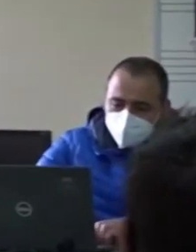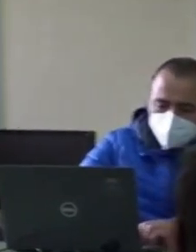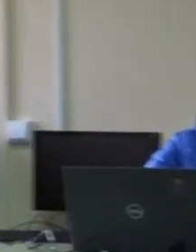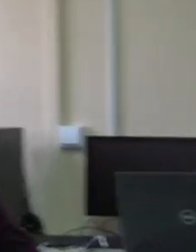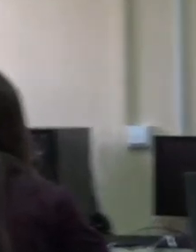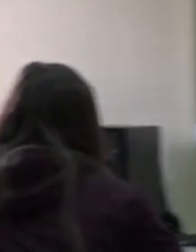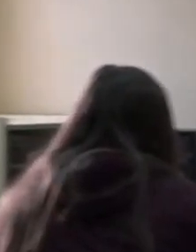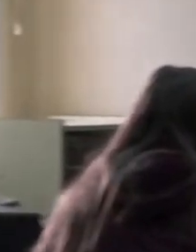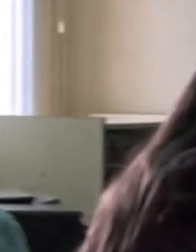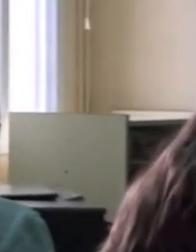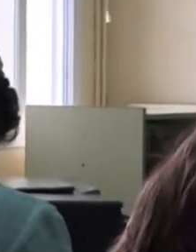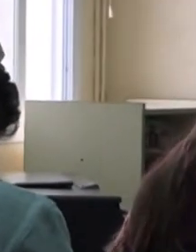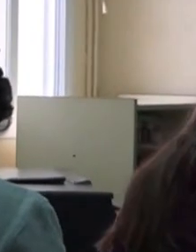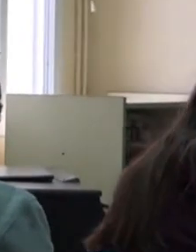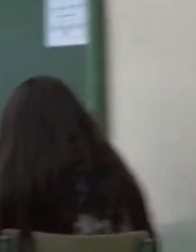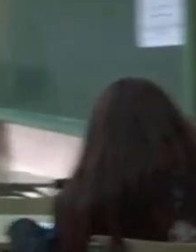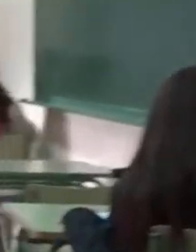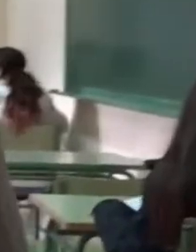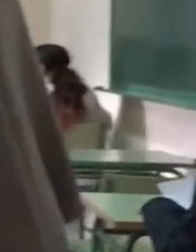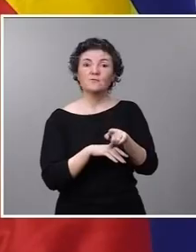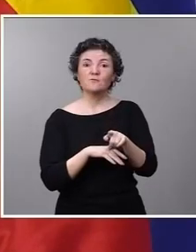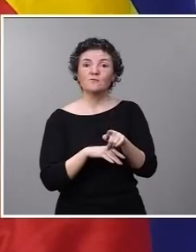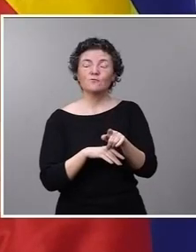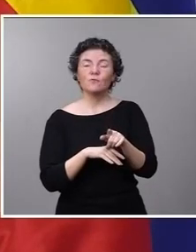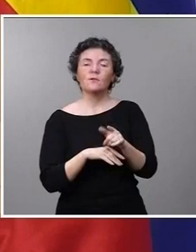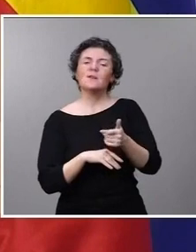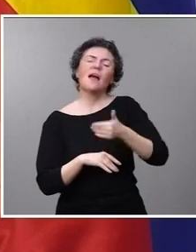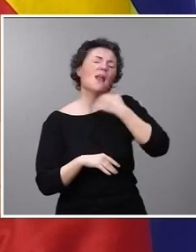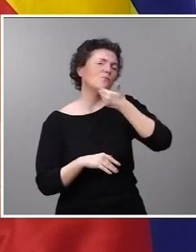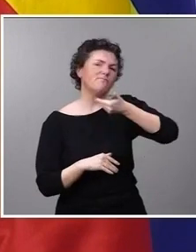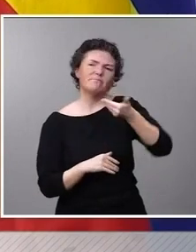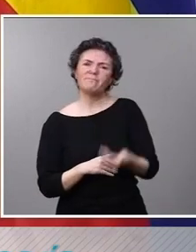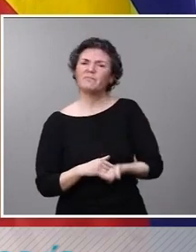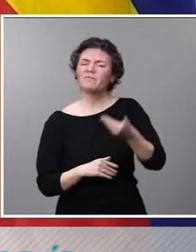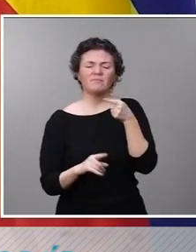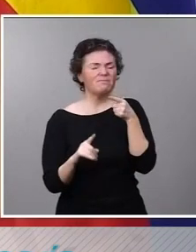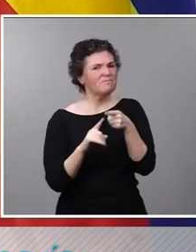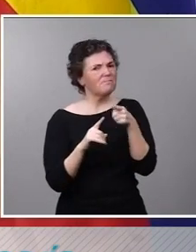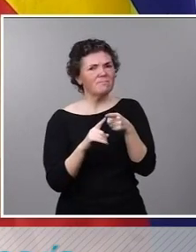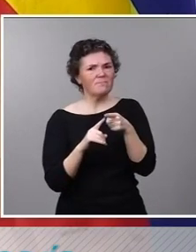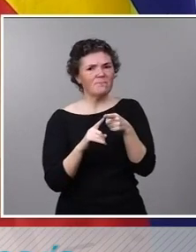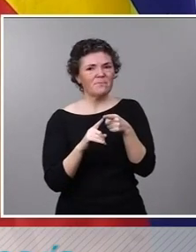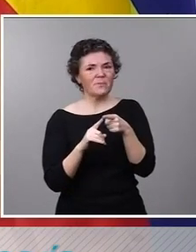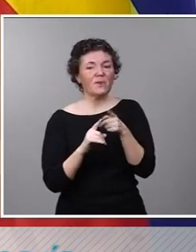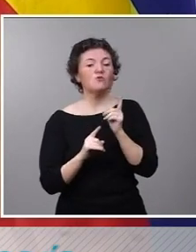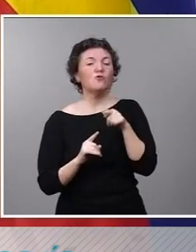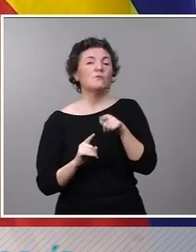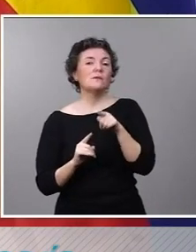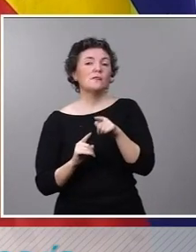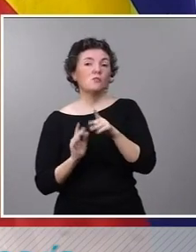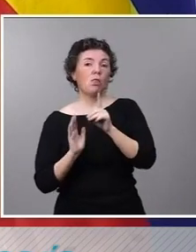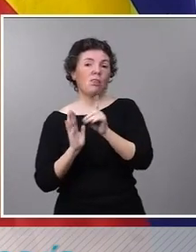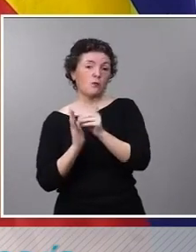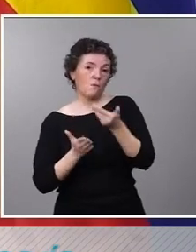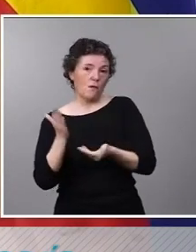el paso de curso y la finalización de los estudios incide claramente no la no solamente ya el decreto evaluación que hemos aprobado